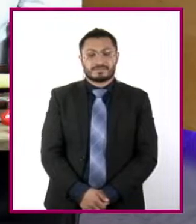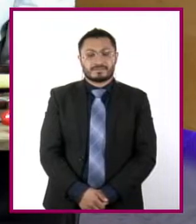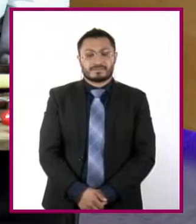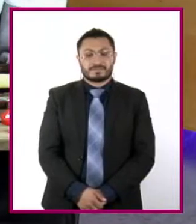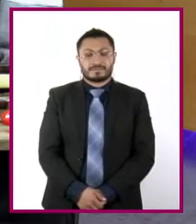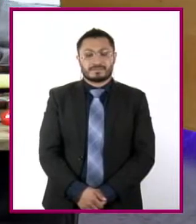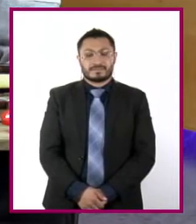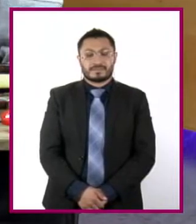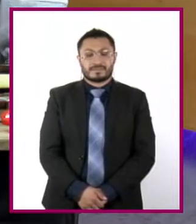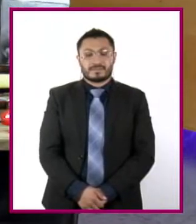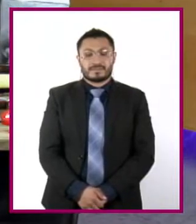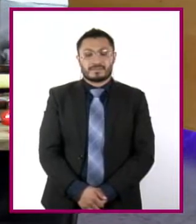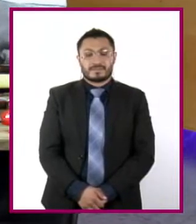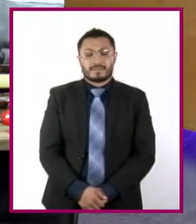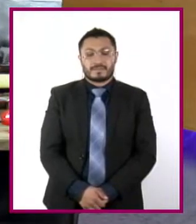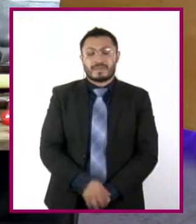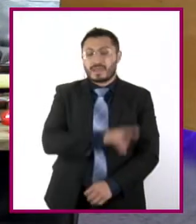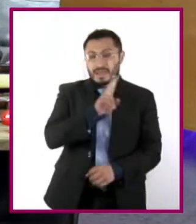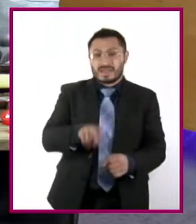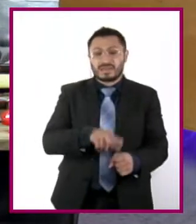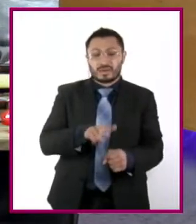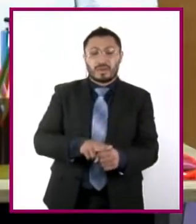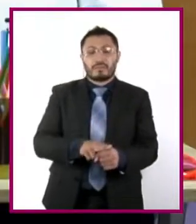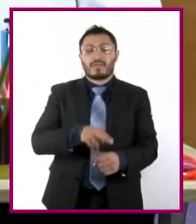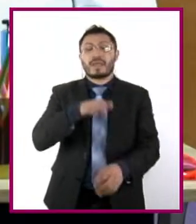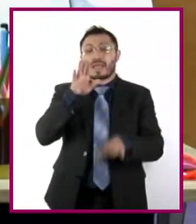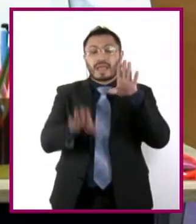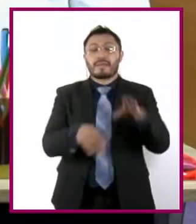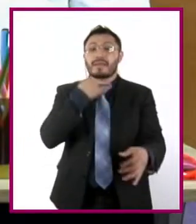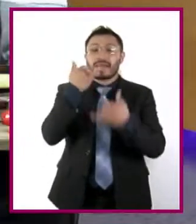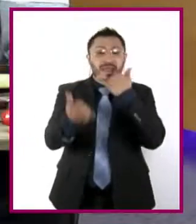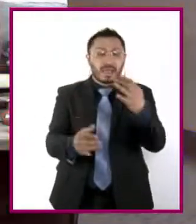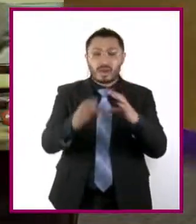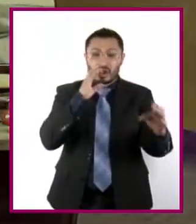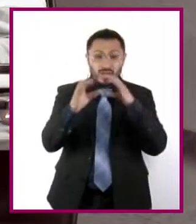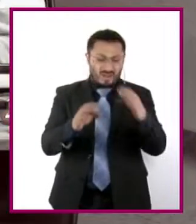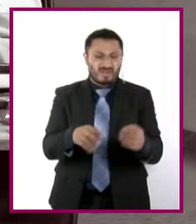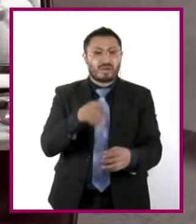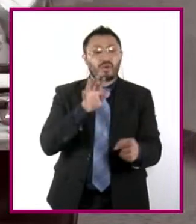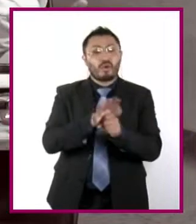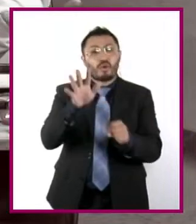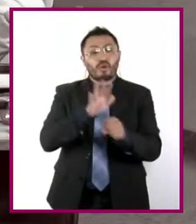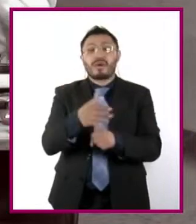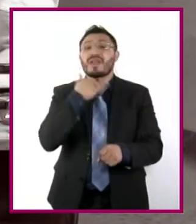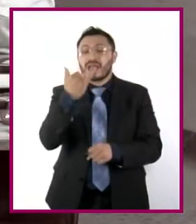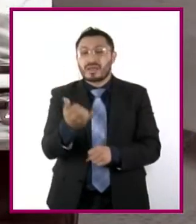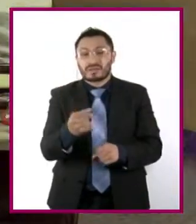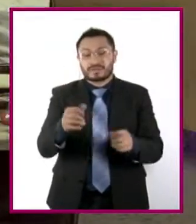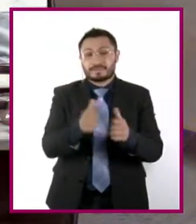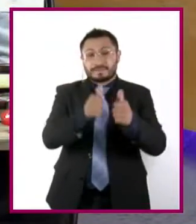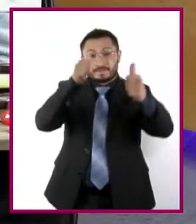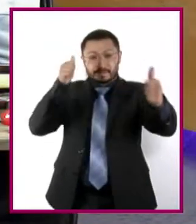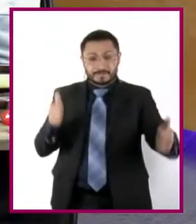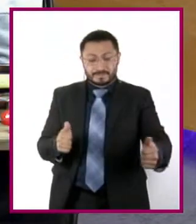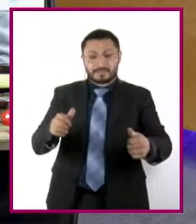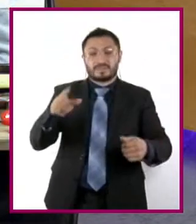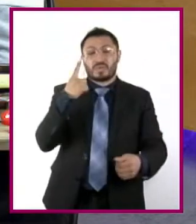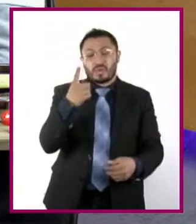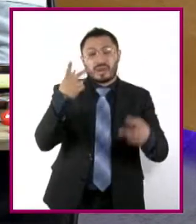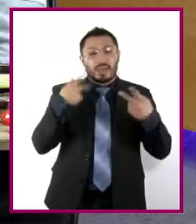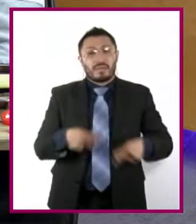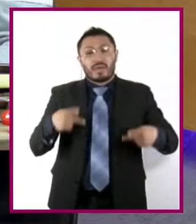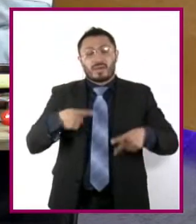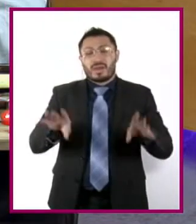Es frecuente que cometamos errores en la comunicación verbal. ¿Cuáles son estos? Alejamiento temporal. Uno de los interlocutores